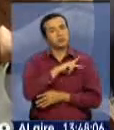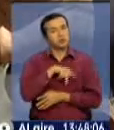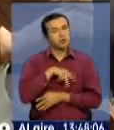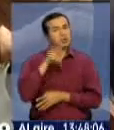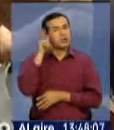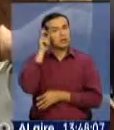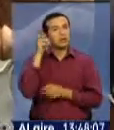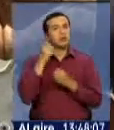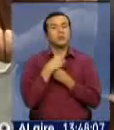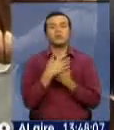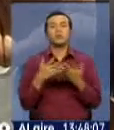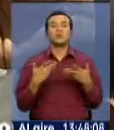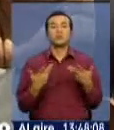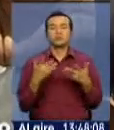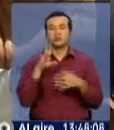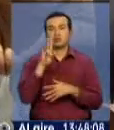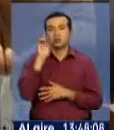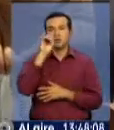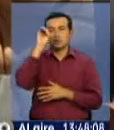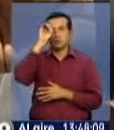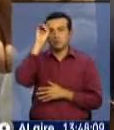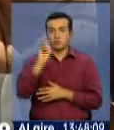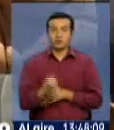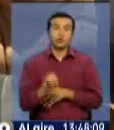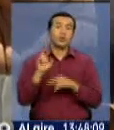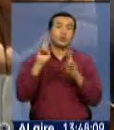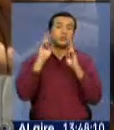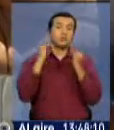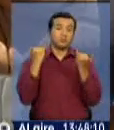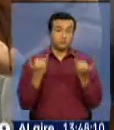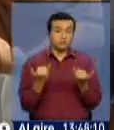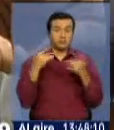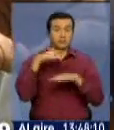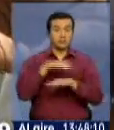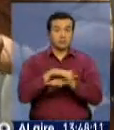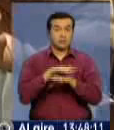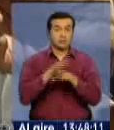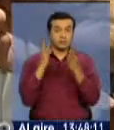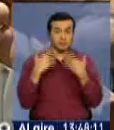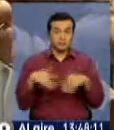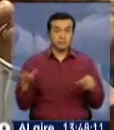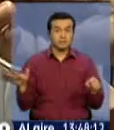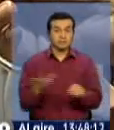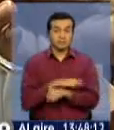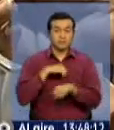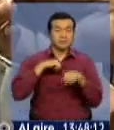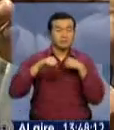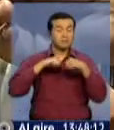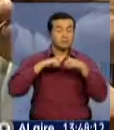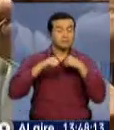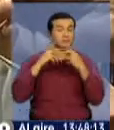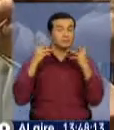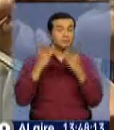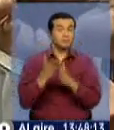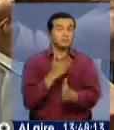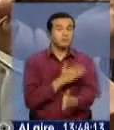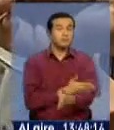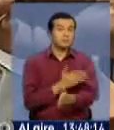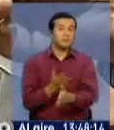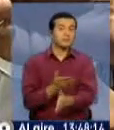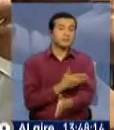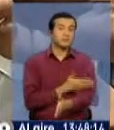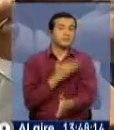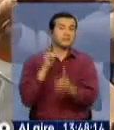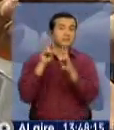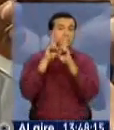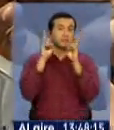ver, se ha realizado en un 70%. Esperemos hoy en el transcurso de la tarde terminar con esa diligencia, pero de antemano, a lo